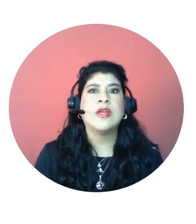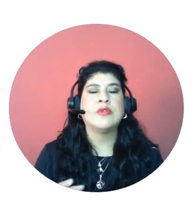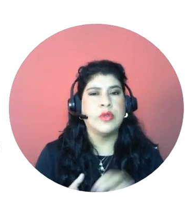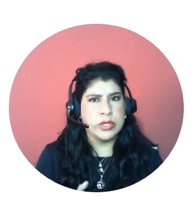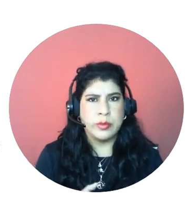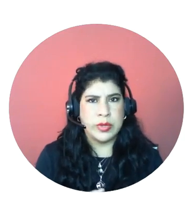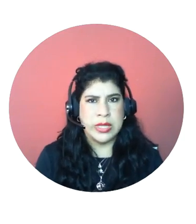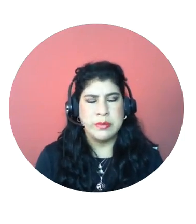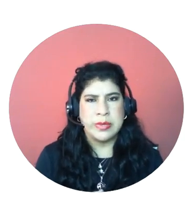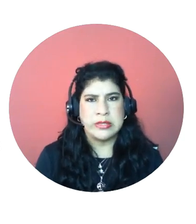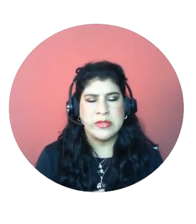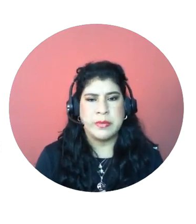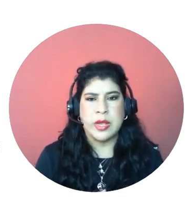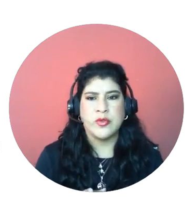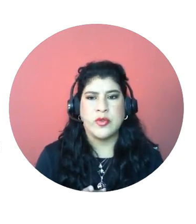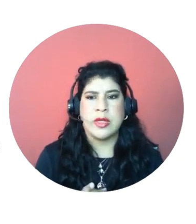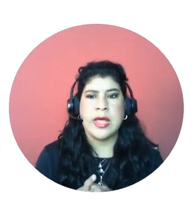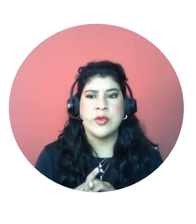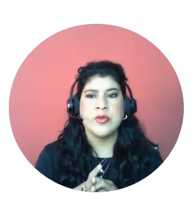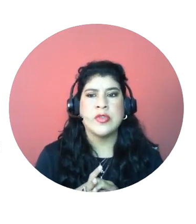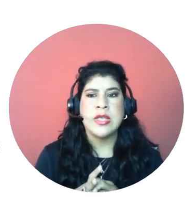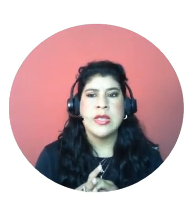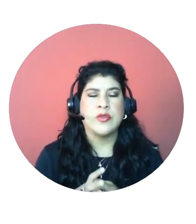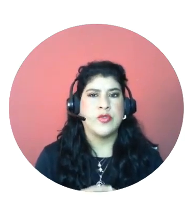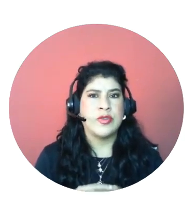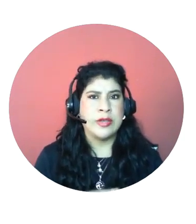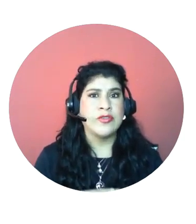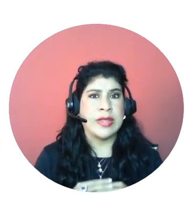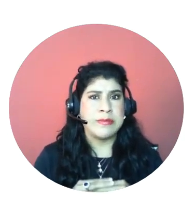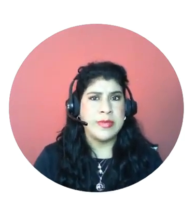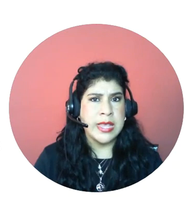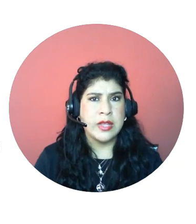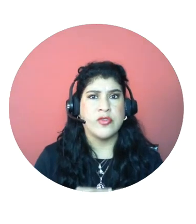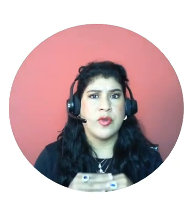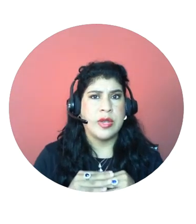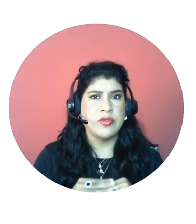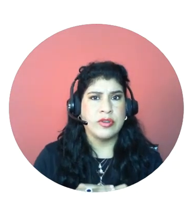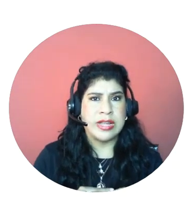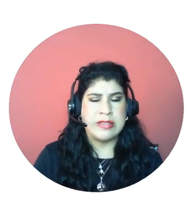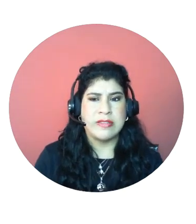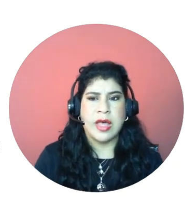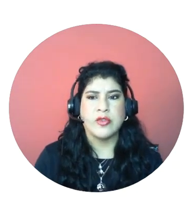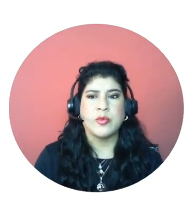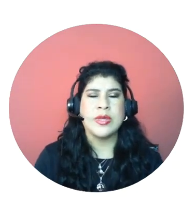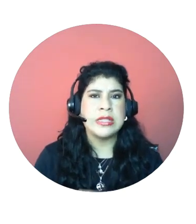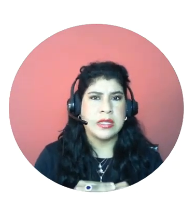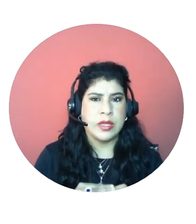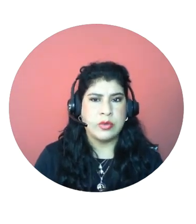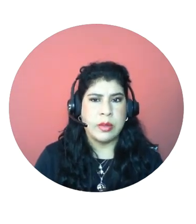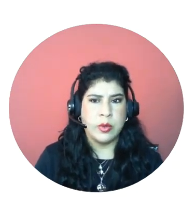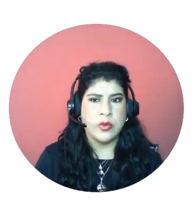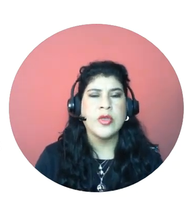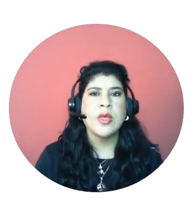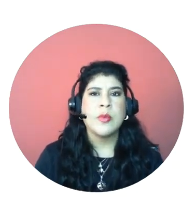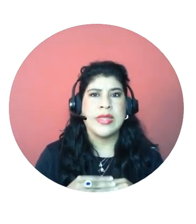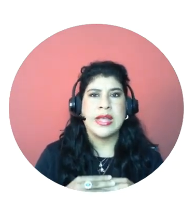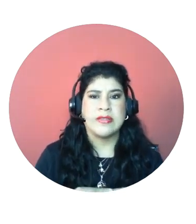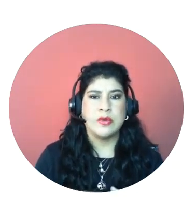debates donde puedan participar los ciudadanos los ciudadanos también los ciudadanos organizados pueden tener una